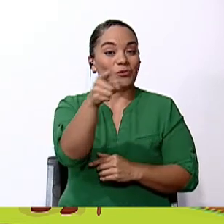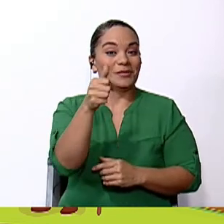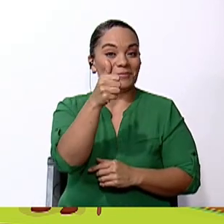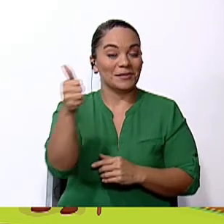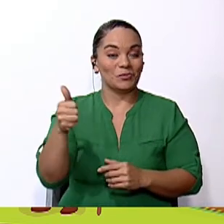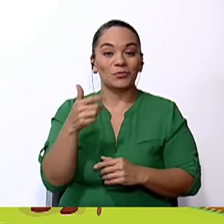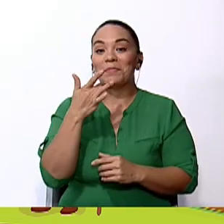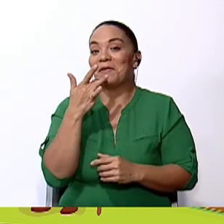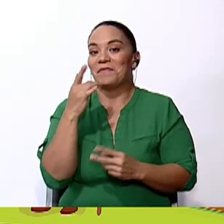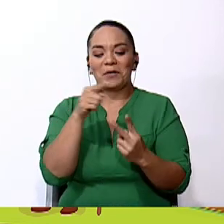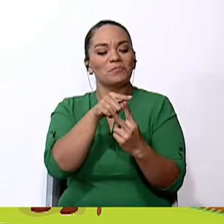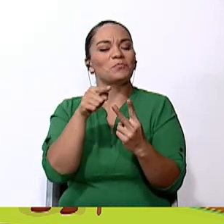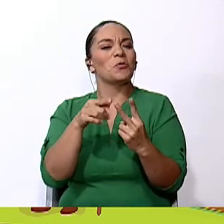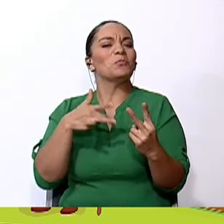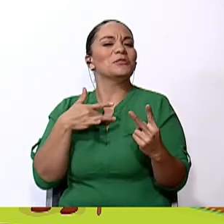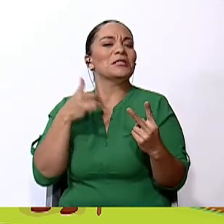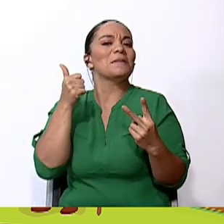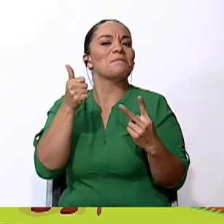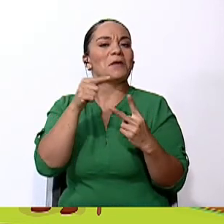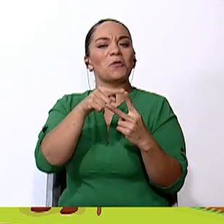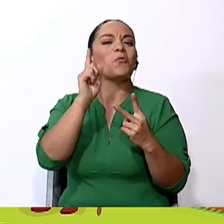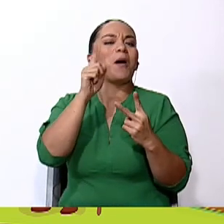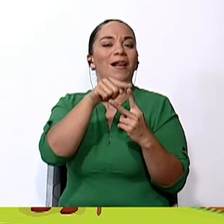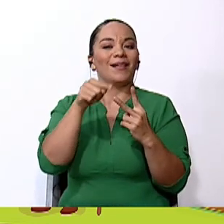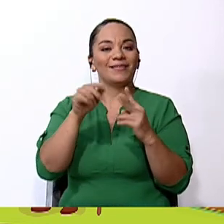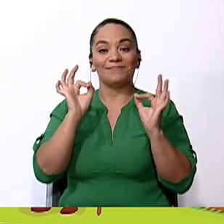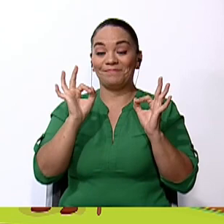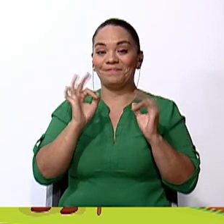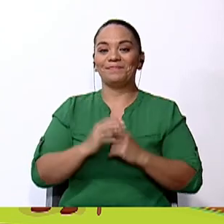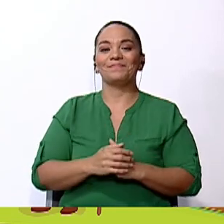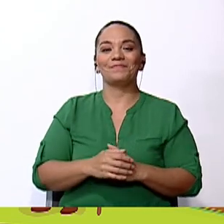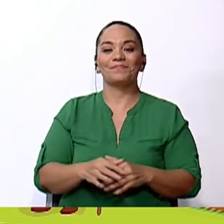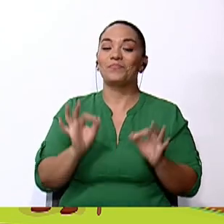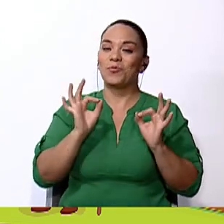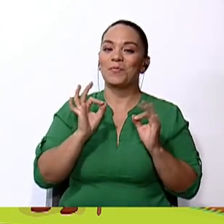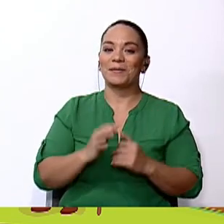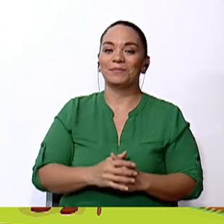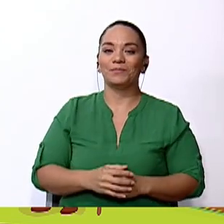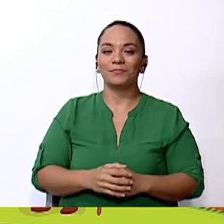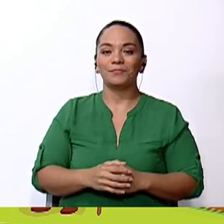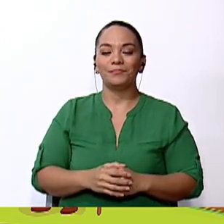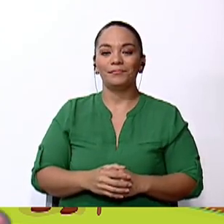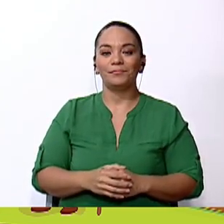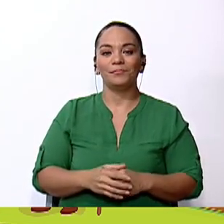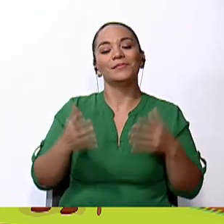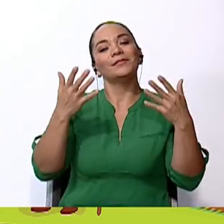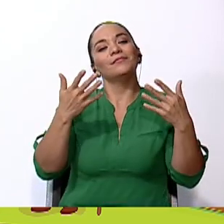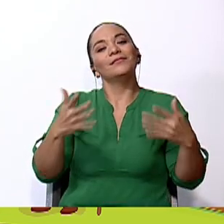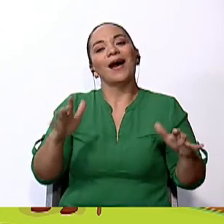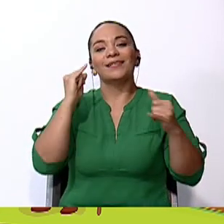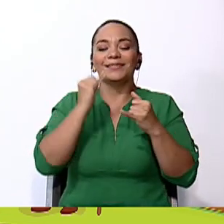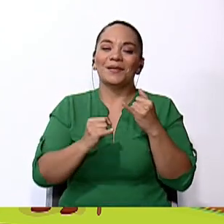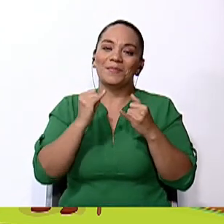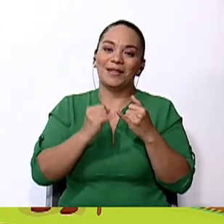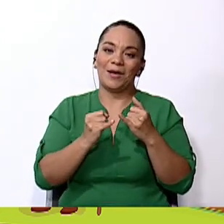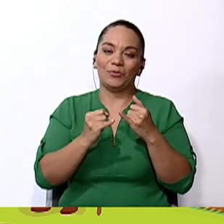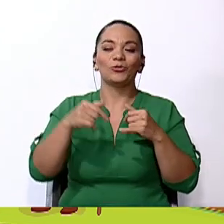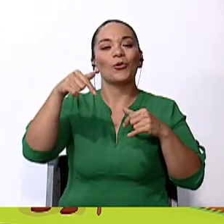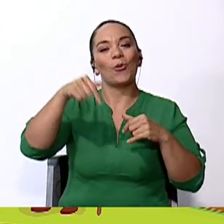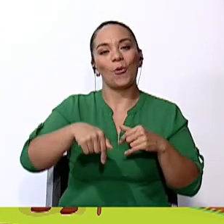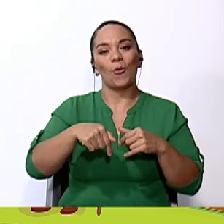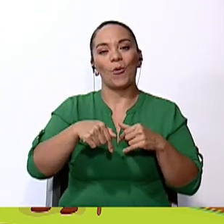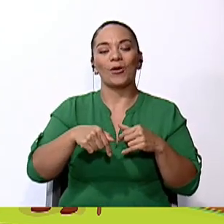la letra que ustedes se sientan muy cómodos. Muy bien, de esta manera hemos llegado al final de